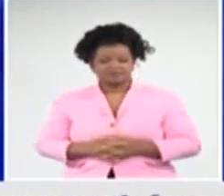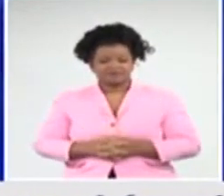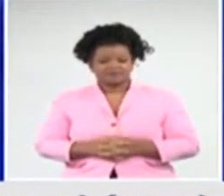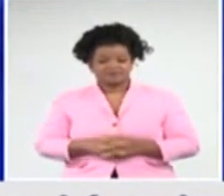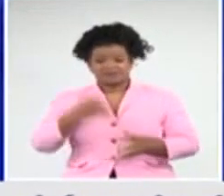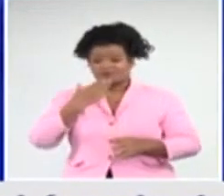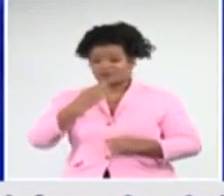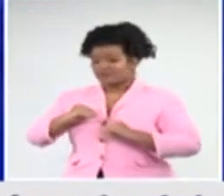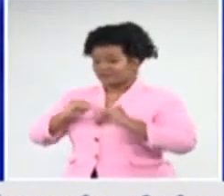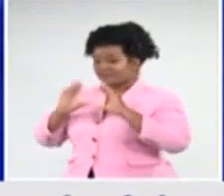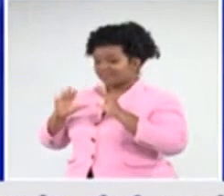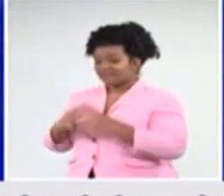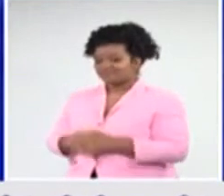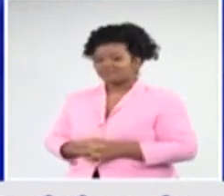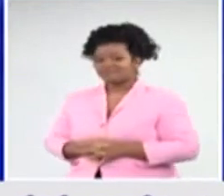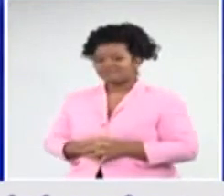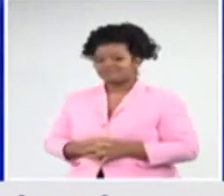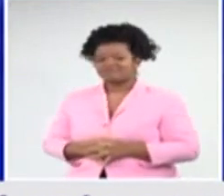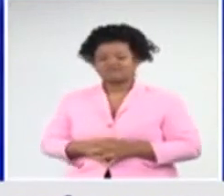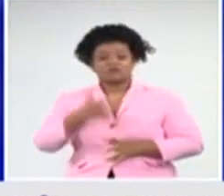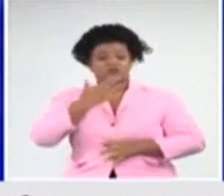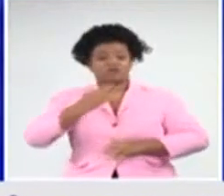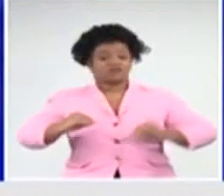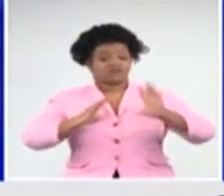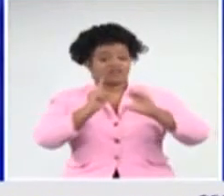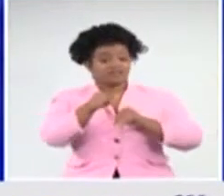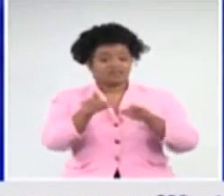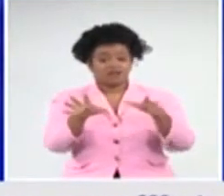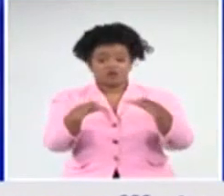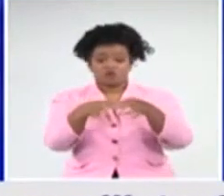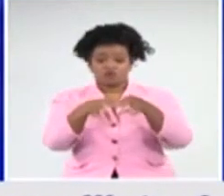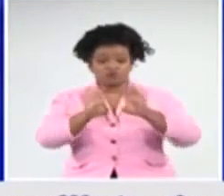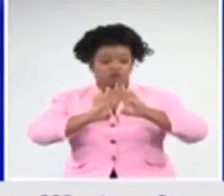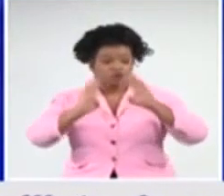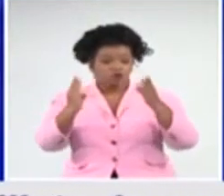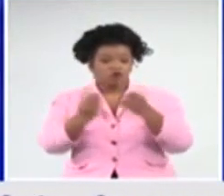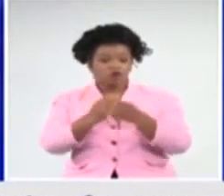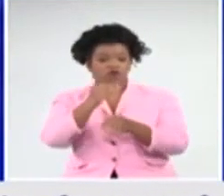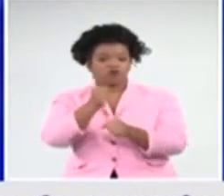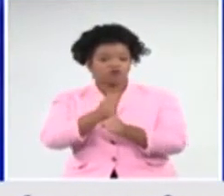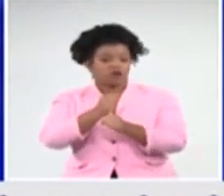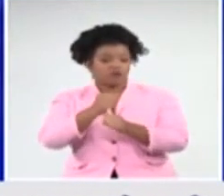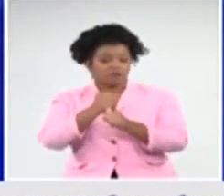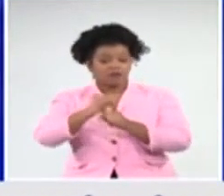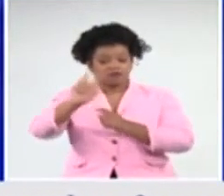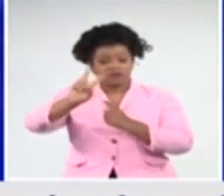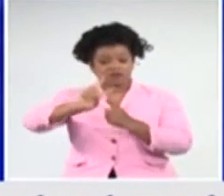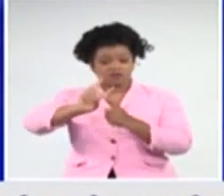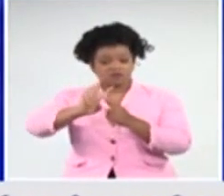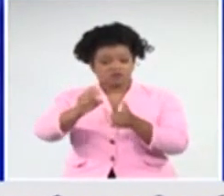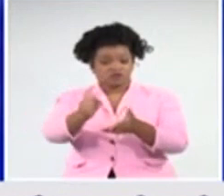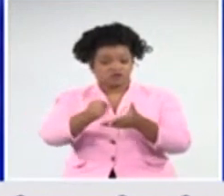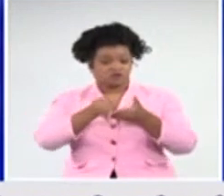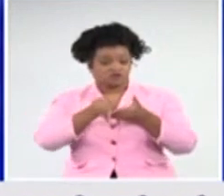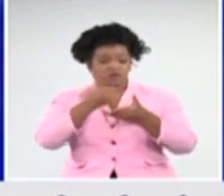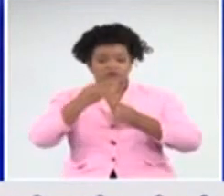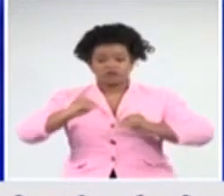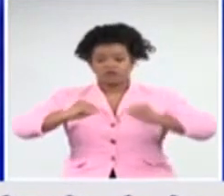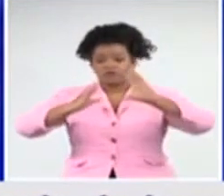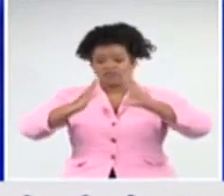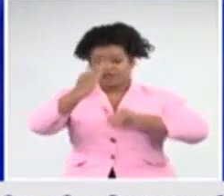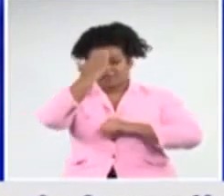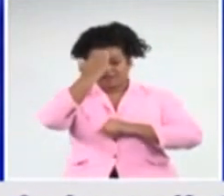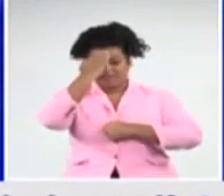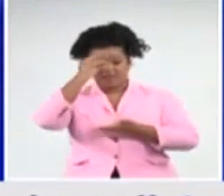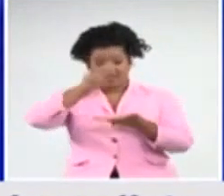Doctor. Buenos días, Pepe, a ti, al equipo completo que hace posible esta transmisión, a Maday que nos acompaña